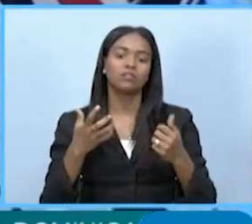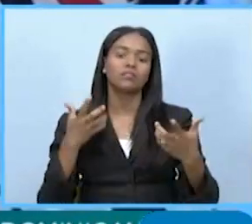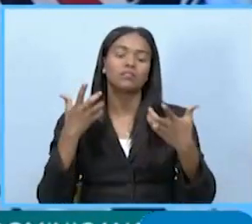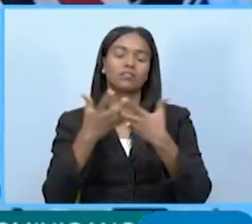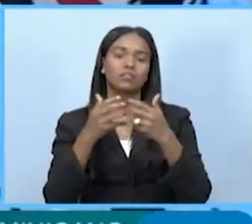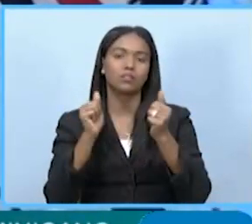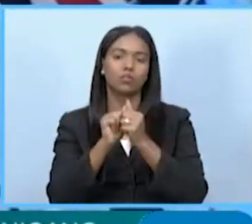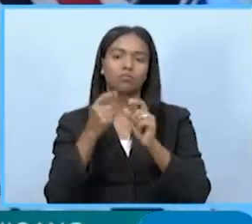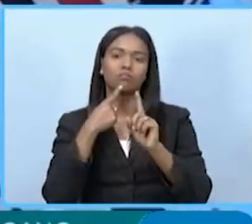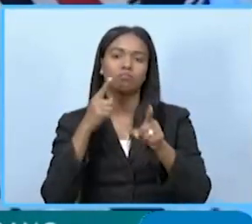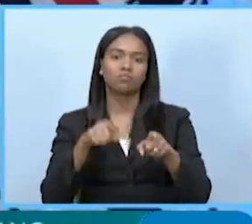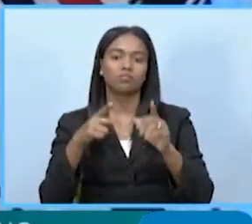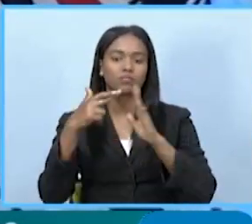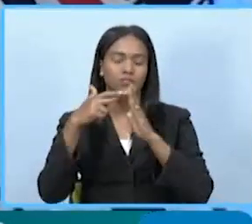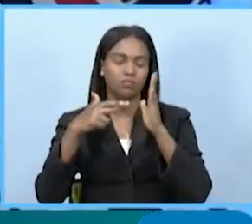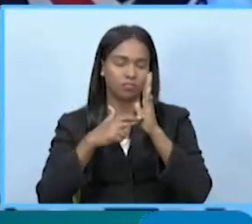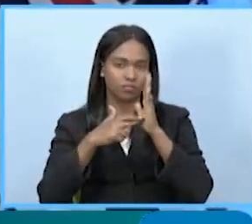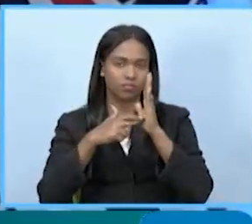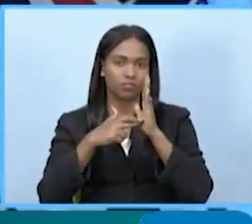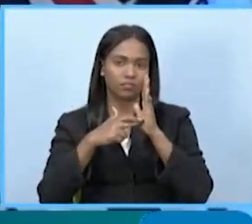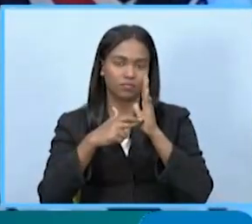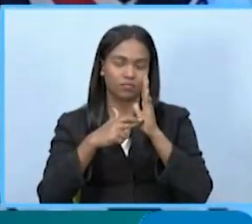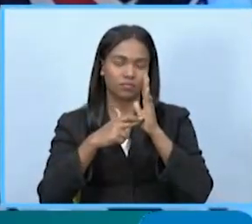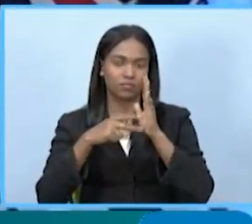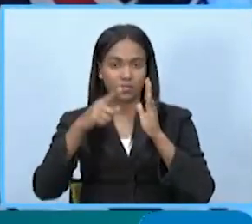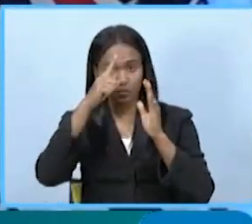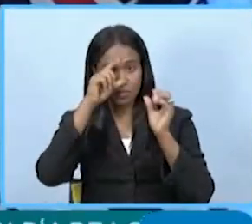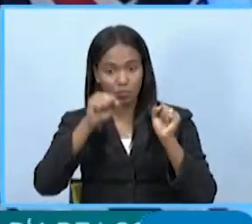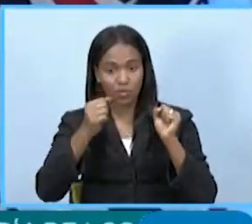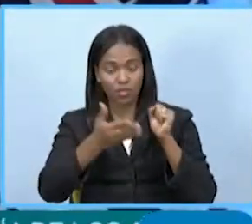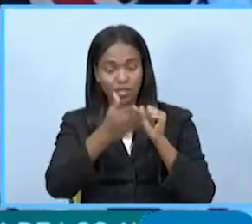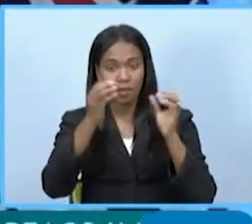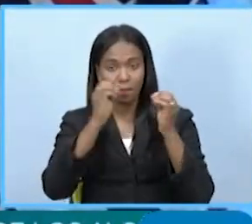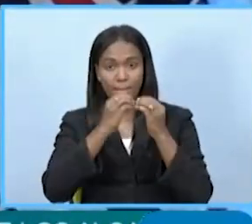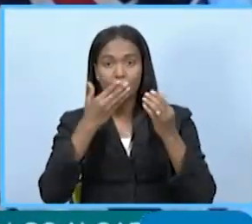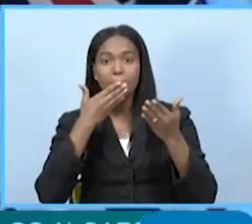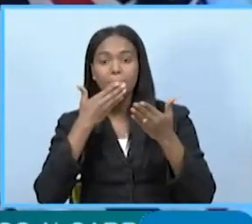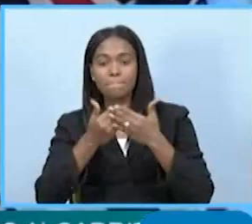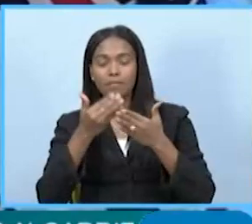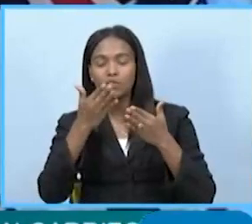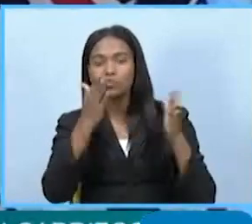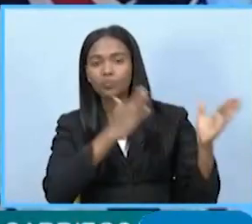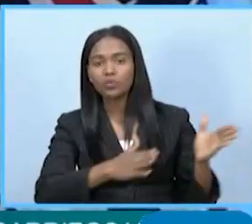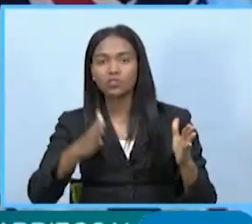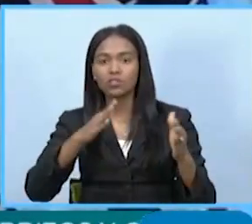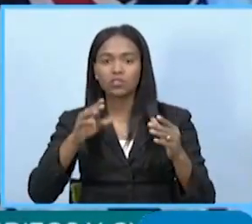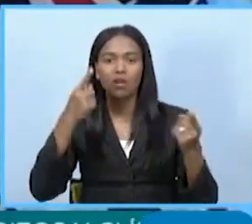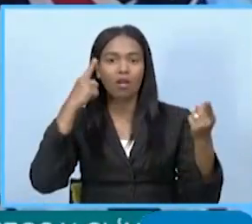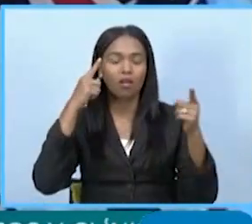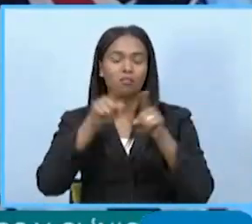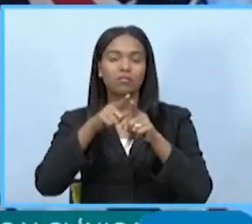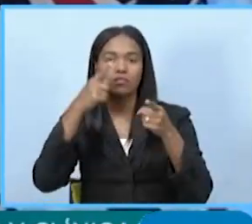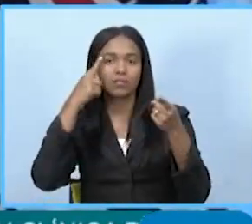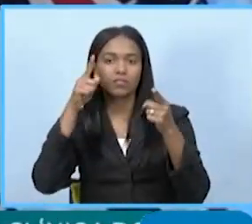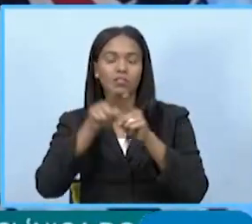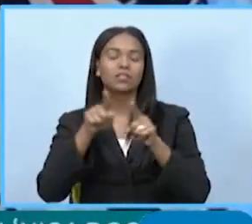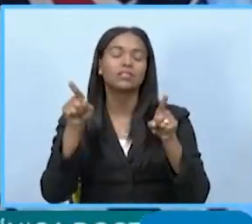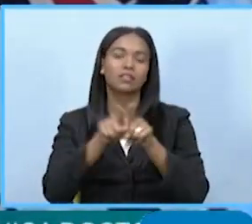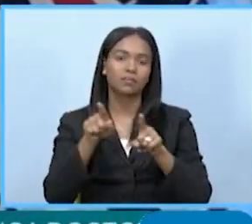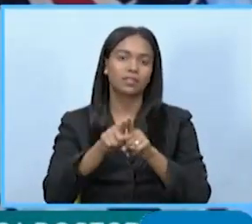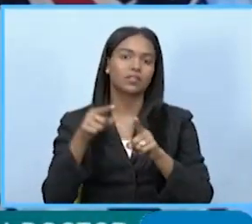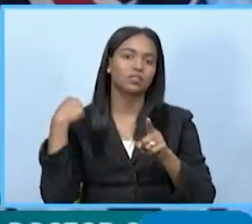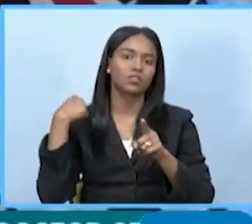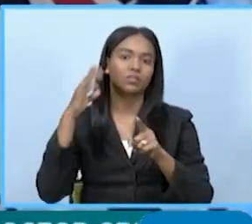cumplir con las disposiciones normativas y para que puedan ser más eficientes su proceso de contratación, también